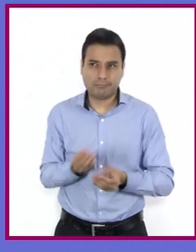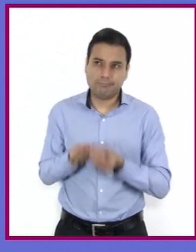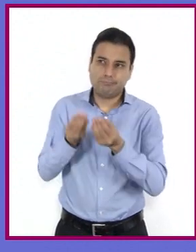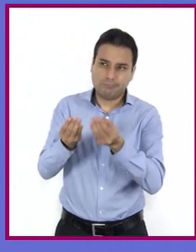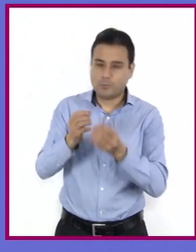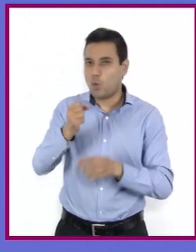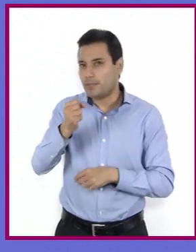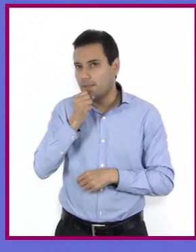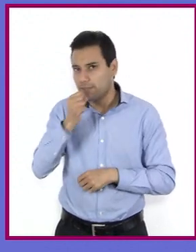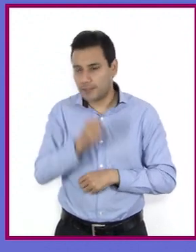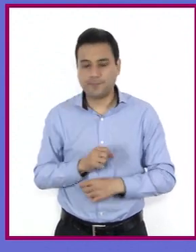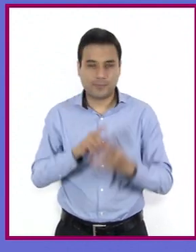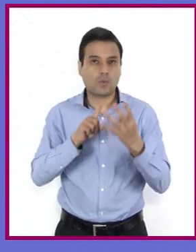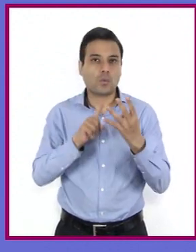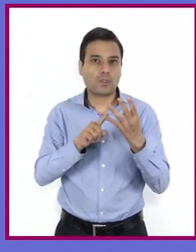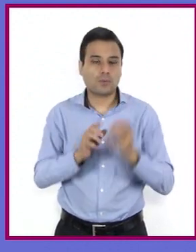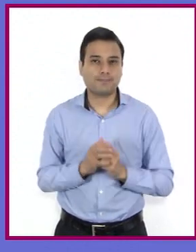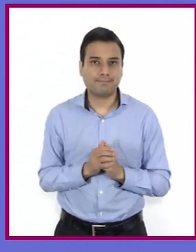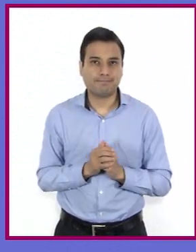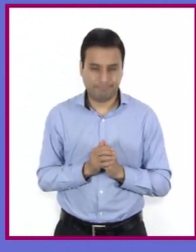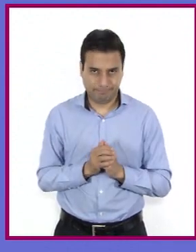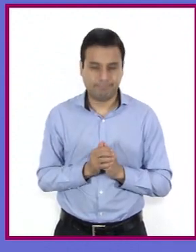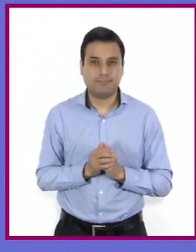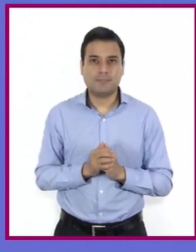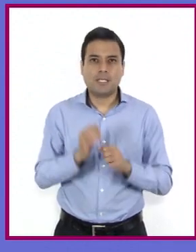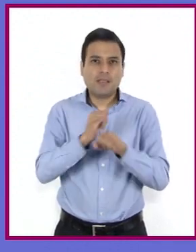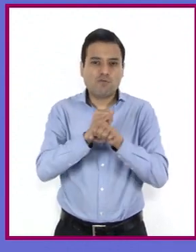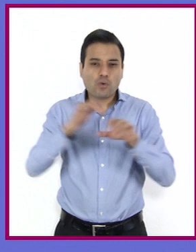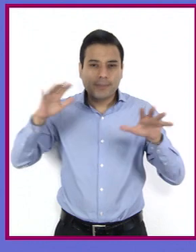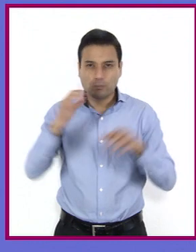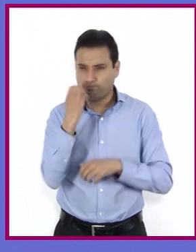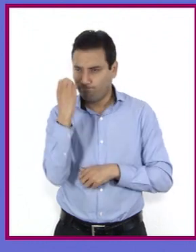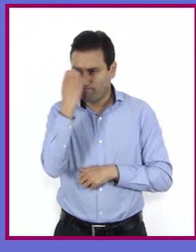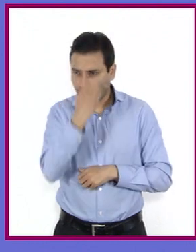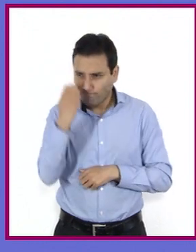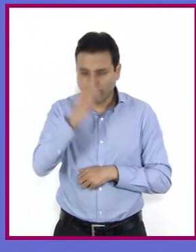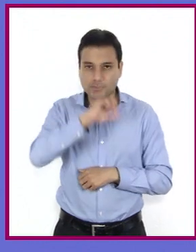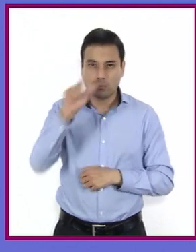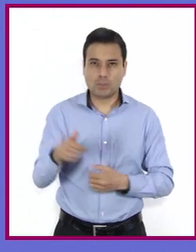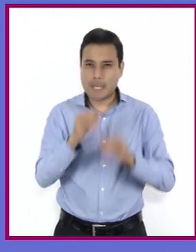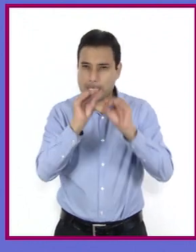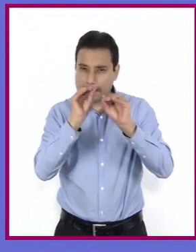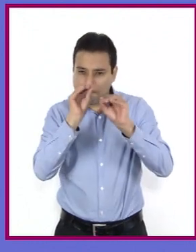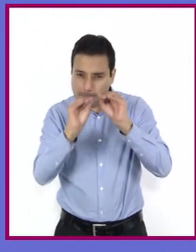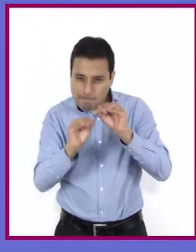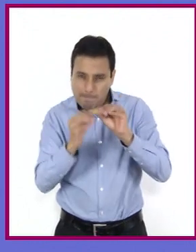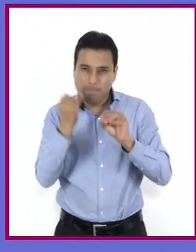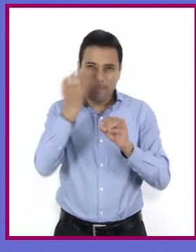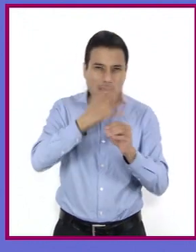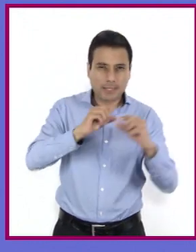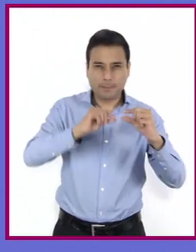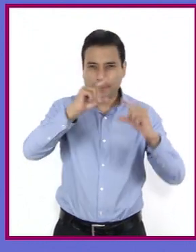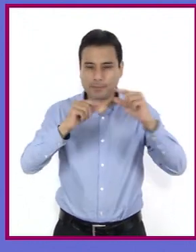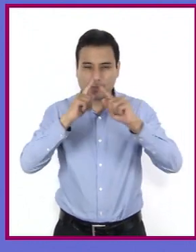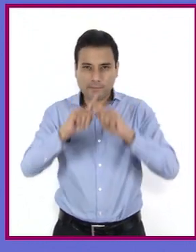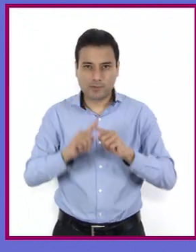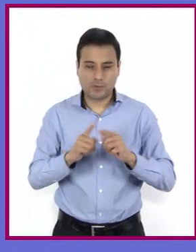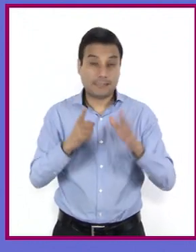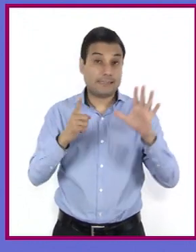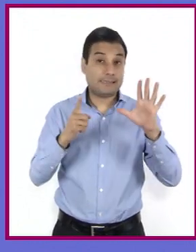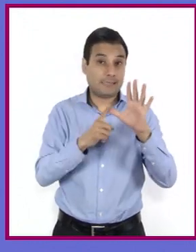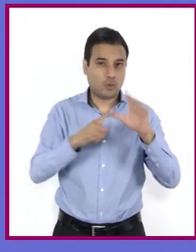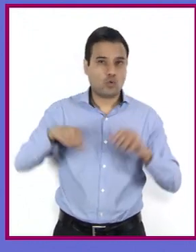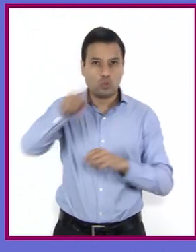entrevistas. 4. Analizar y graficar los resultados de las encuestas y entrevistas. 5. Mejorar